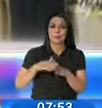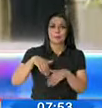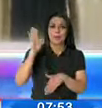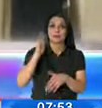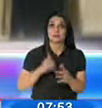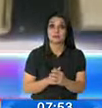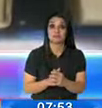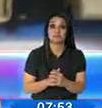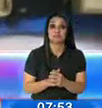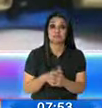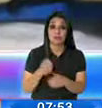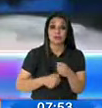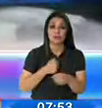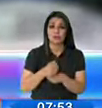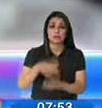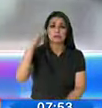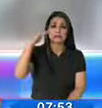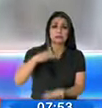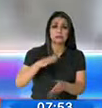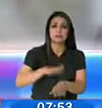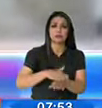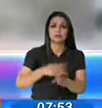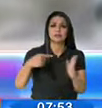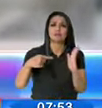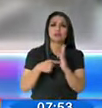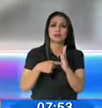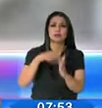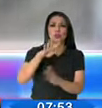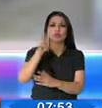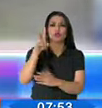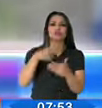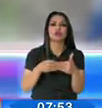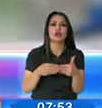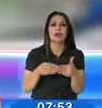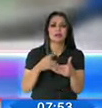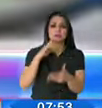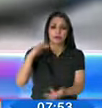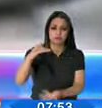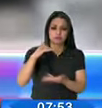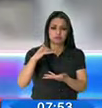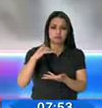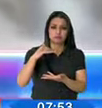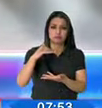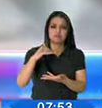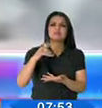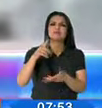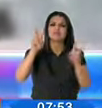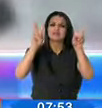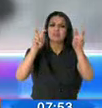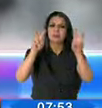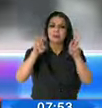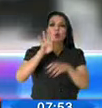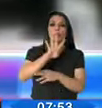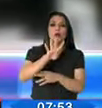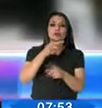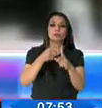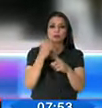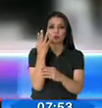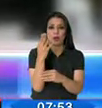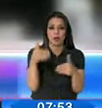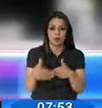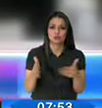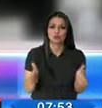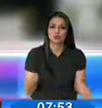se ha visto afectada en los últimos años por el cobro de la tasa de $42 para los paquetes importados bajo el sistema del 4x4,